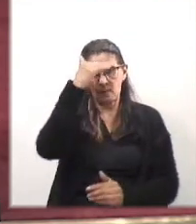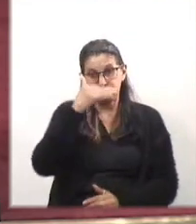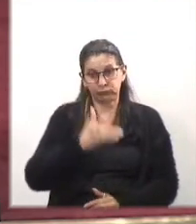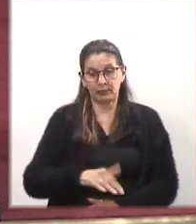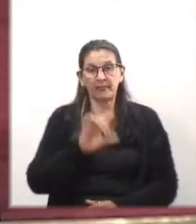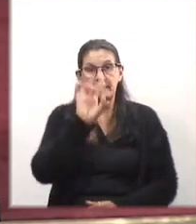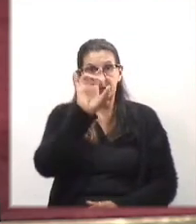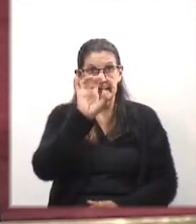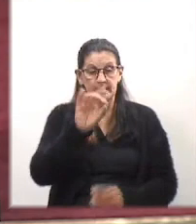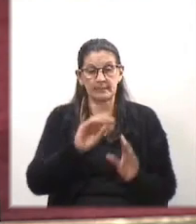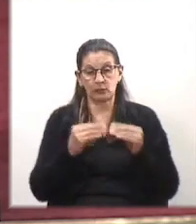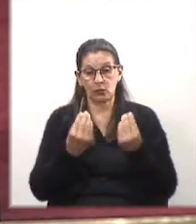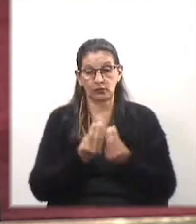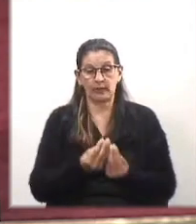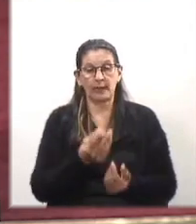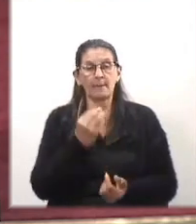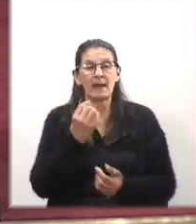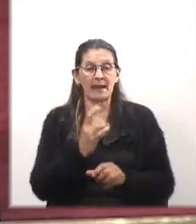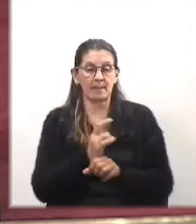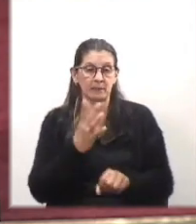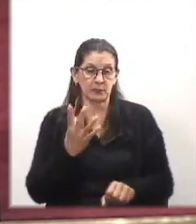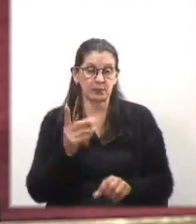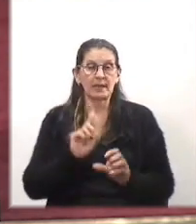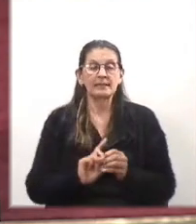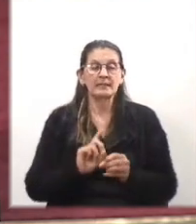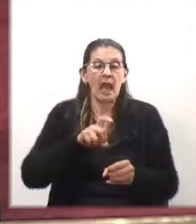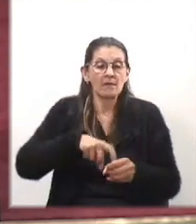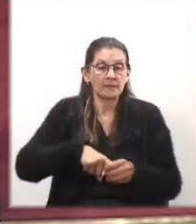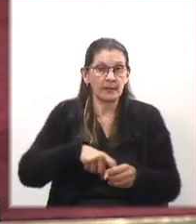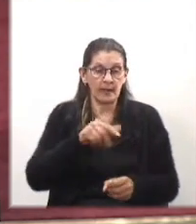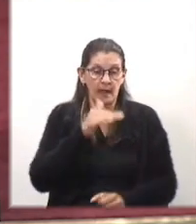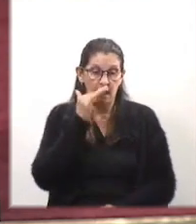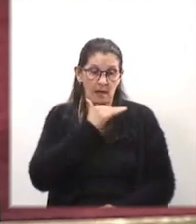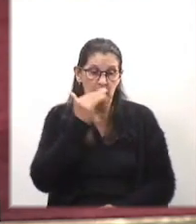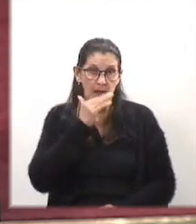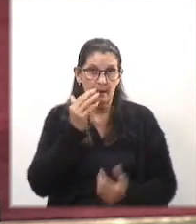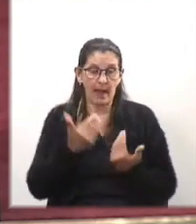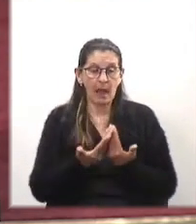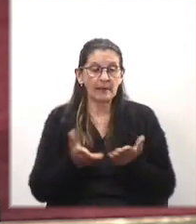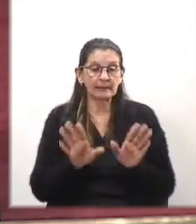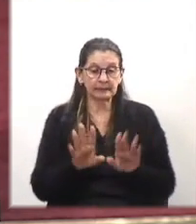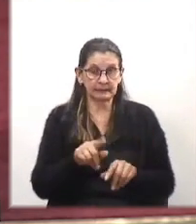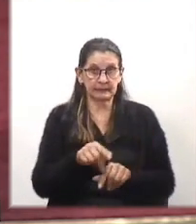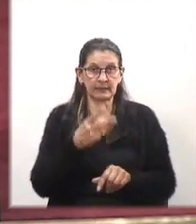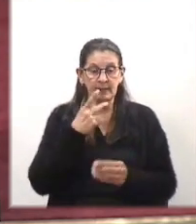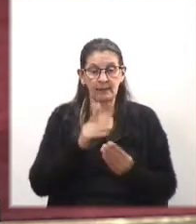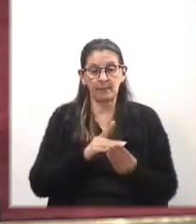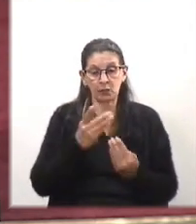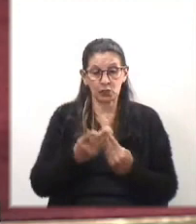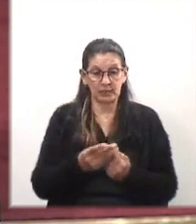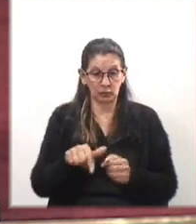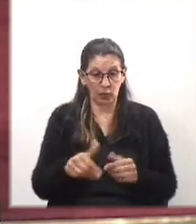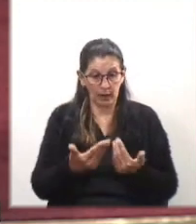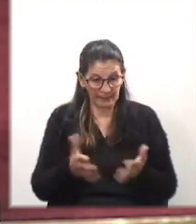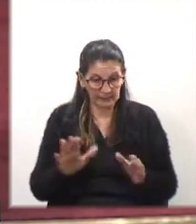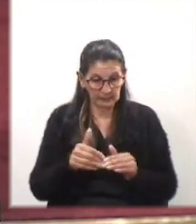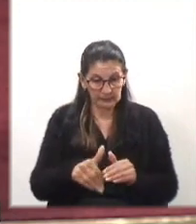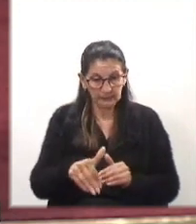creadas para los profesionales que se afilien a la caja, a partir de entrada en vigencia de este proyecto,